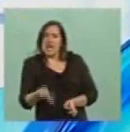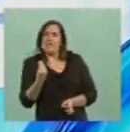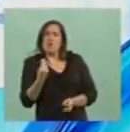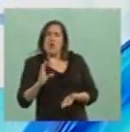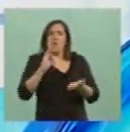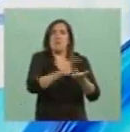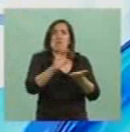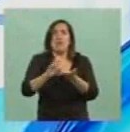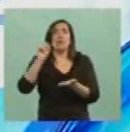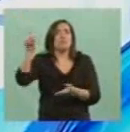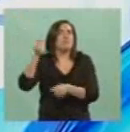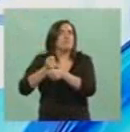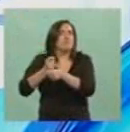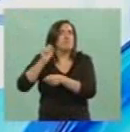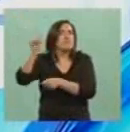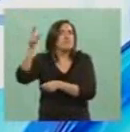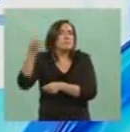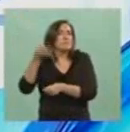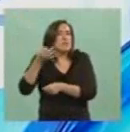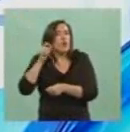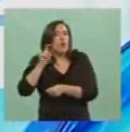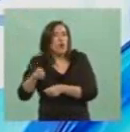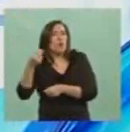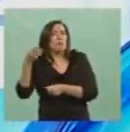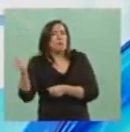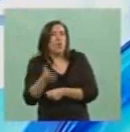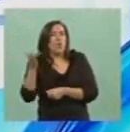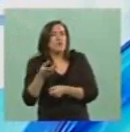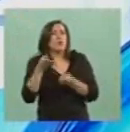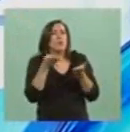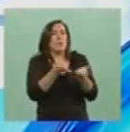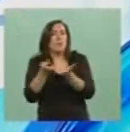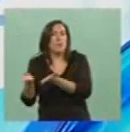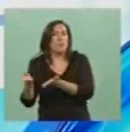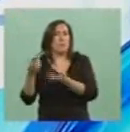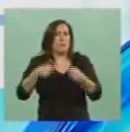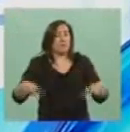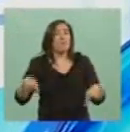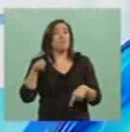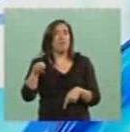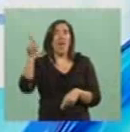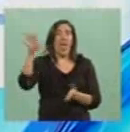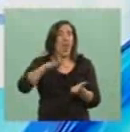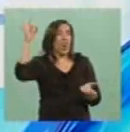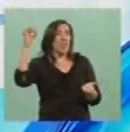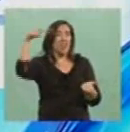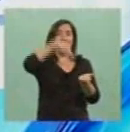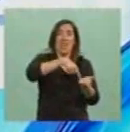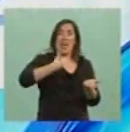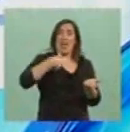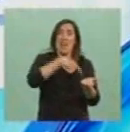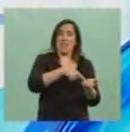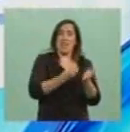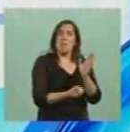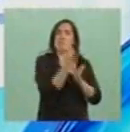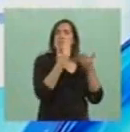gente que se dedica exclusivamente a la producción de bienes y servicios, deciden elegirnos para abrir una fábrica,